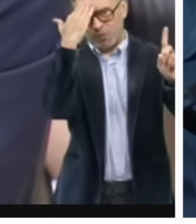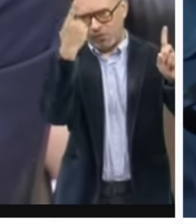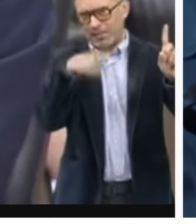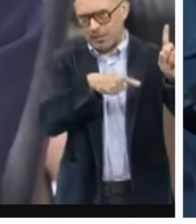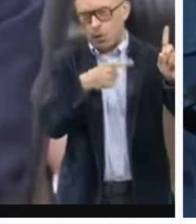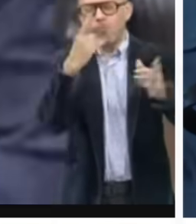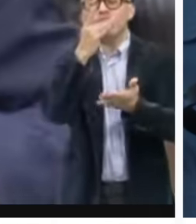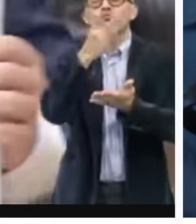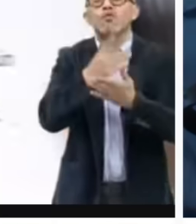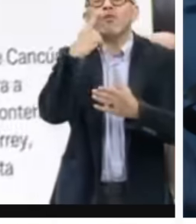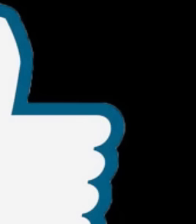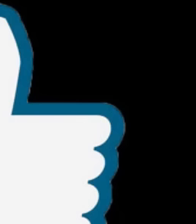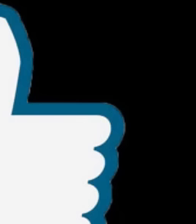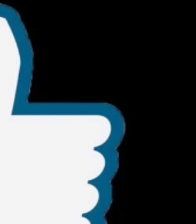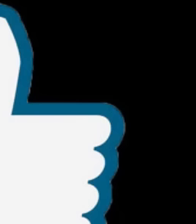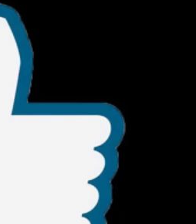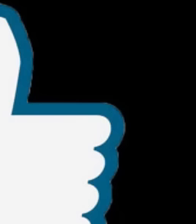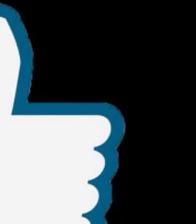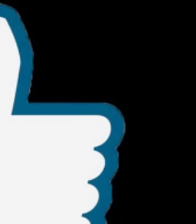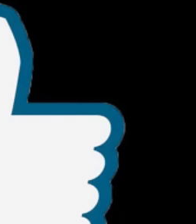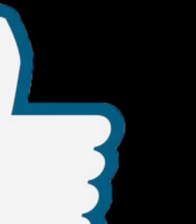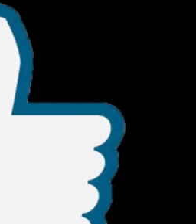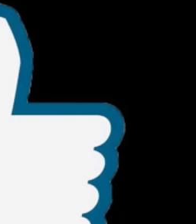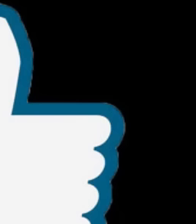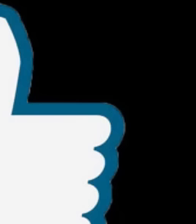del nado sincronizado.